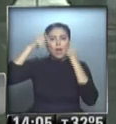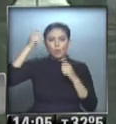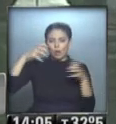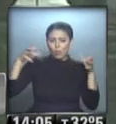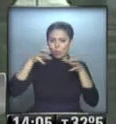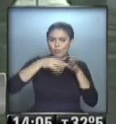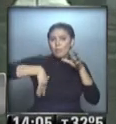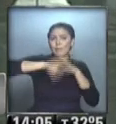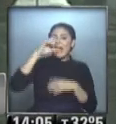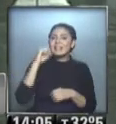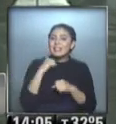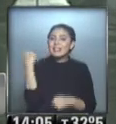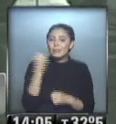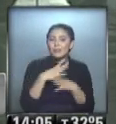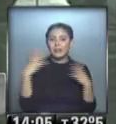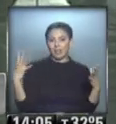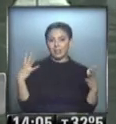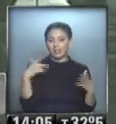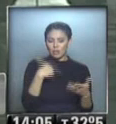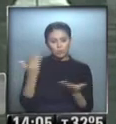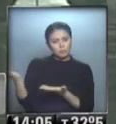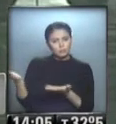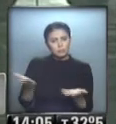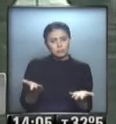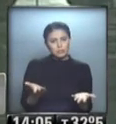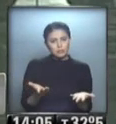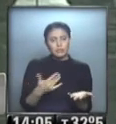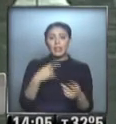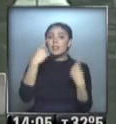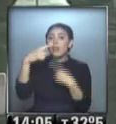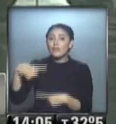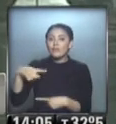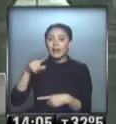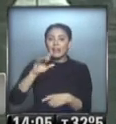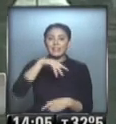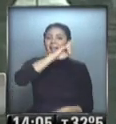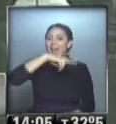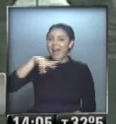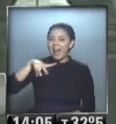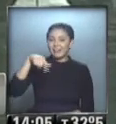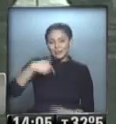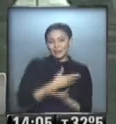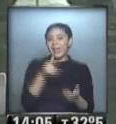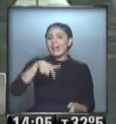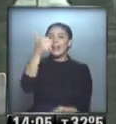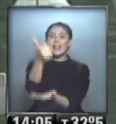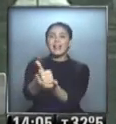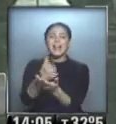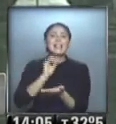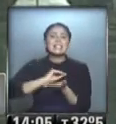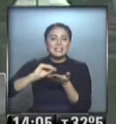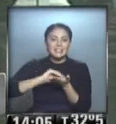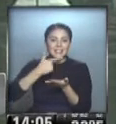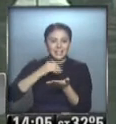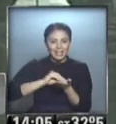más importante. Me recibieron entre las distintas muestras de arte, aquí me acompaña el senador Filmus, que no me